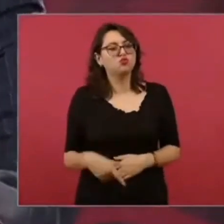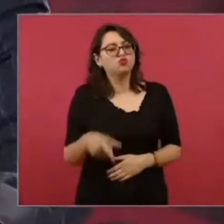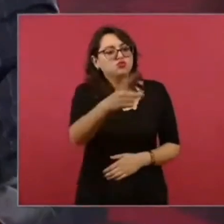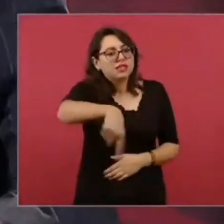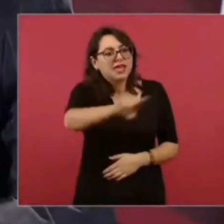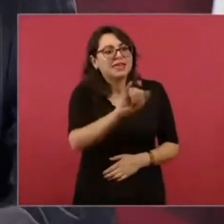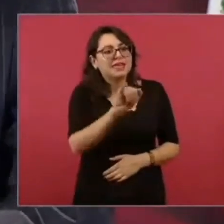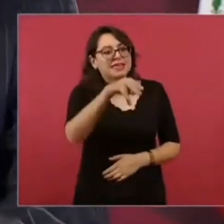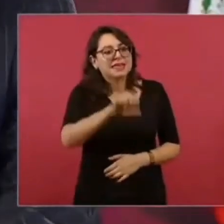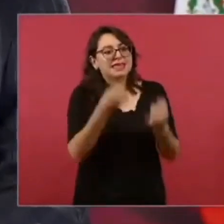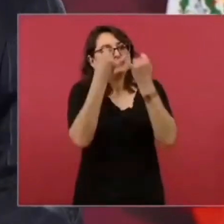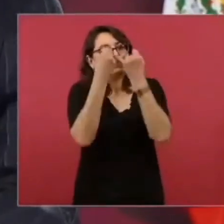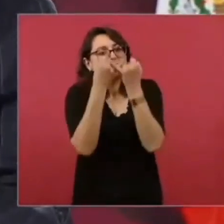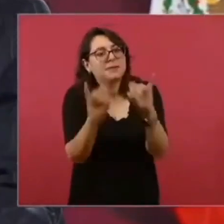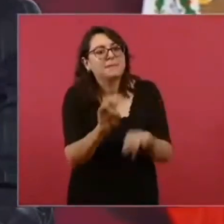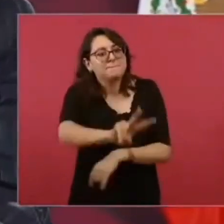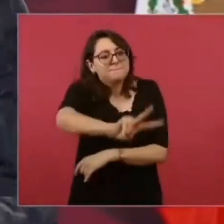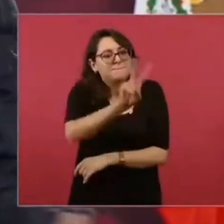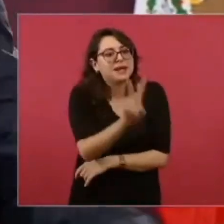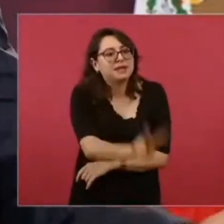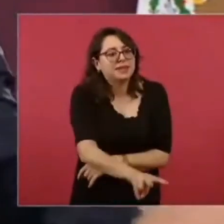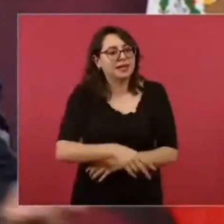Bueno,